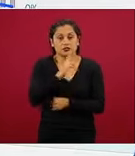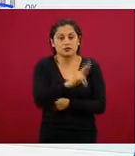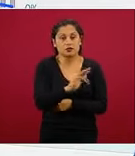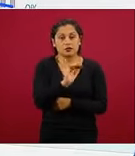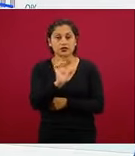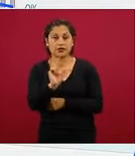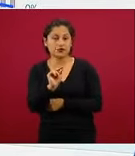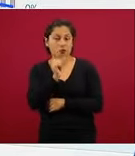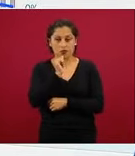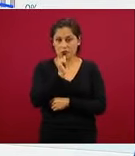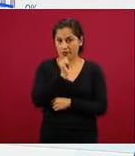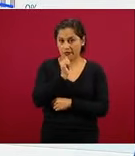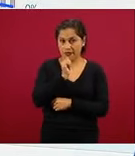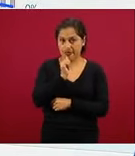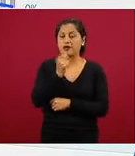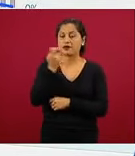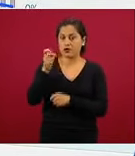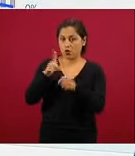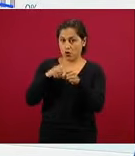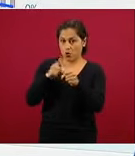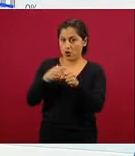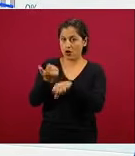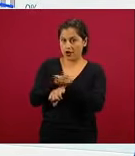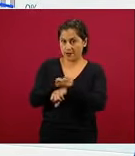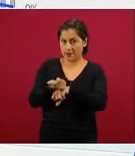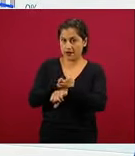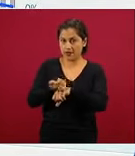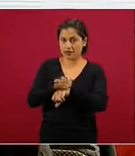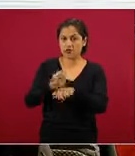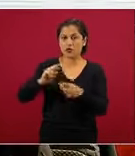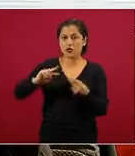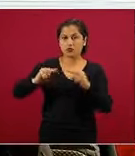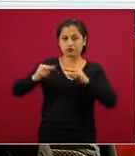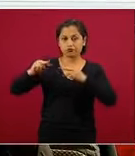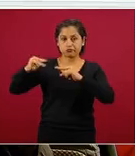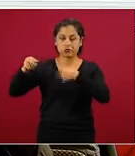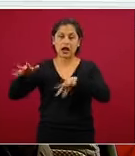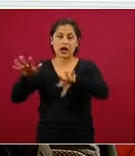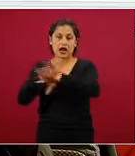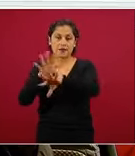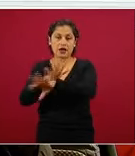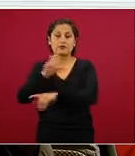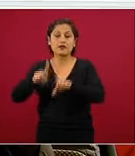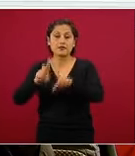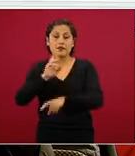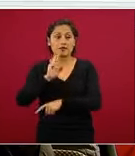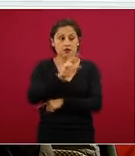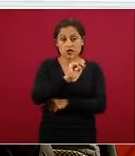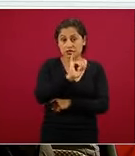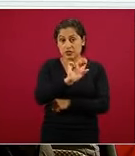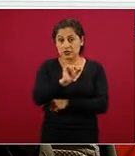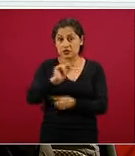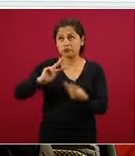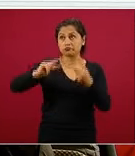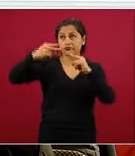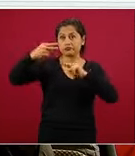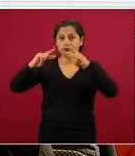en amarillo, y va cambiando semana con semana de acuerdo a la presentación de resultados.